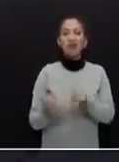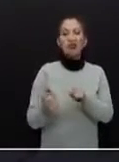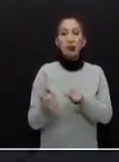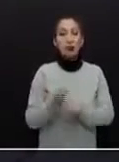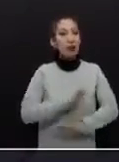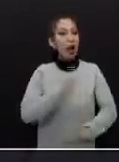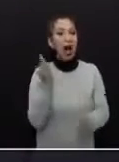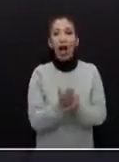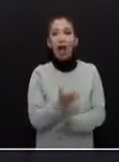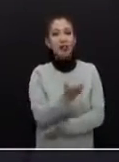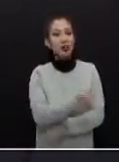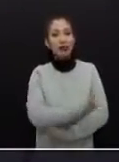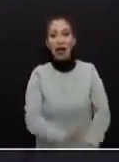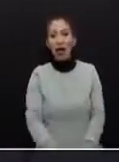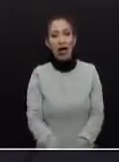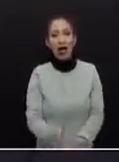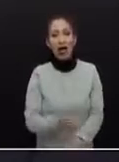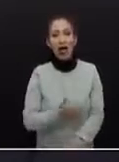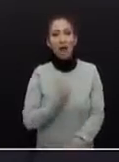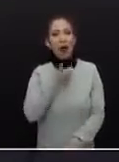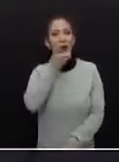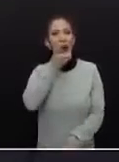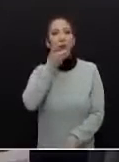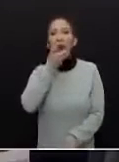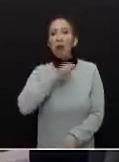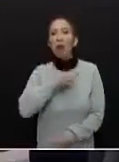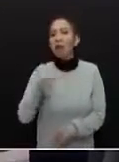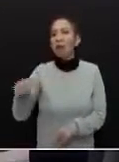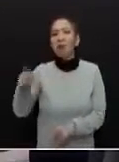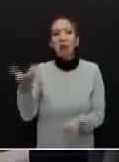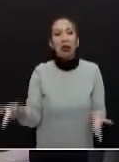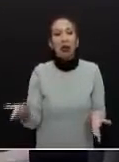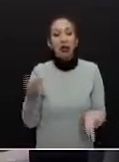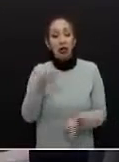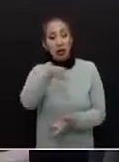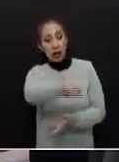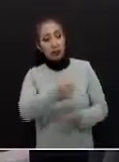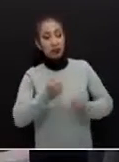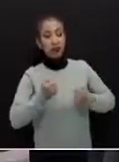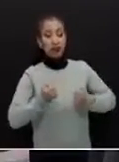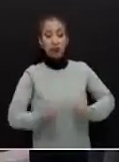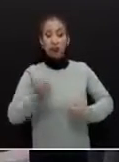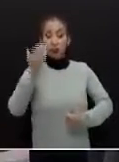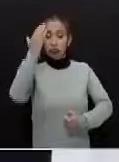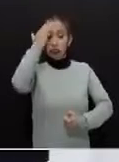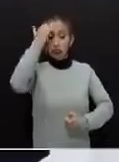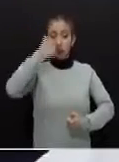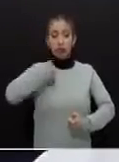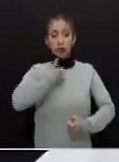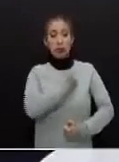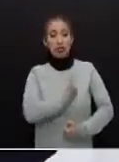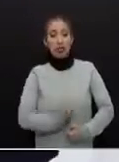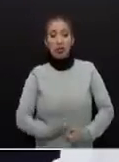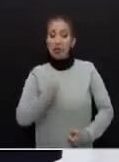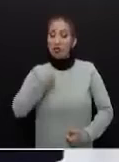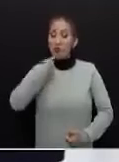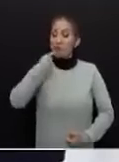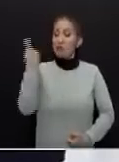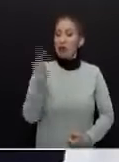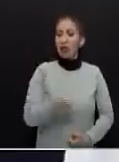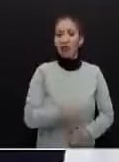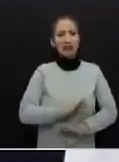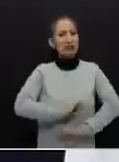Se termina también la vieja práctica de que el poder de los poderes era el Ejecutivo,